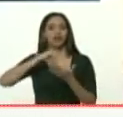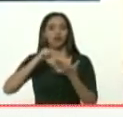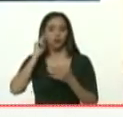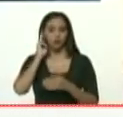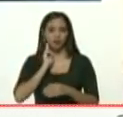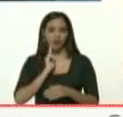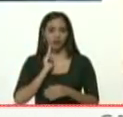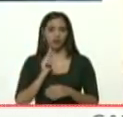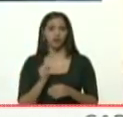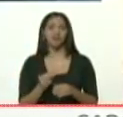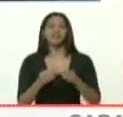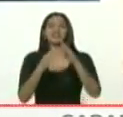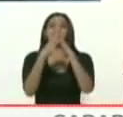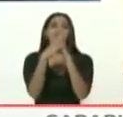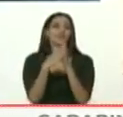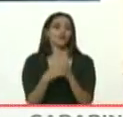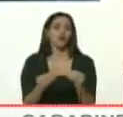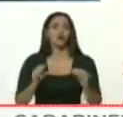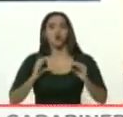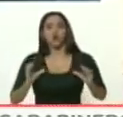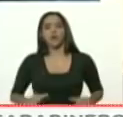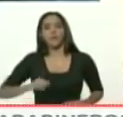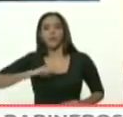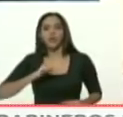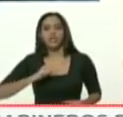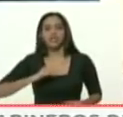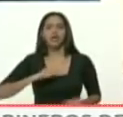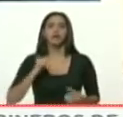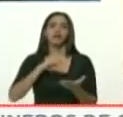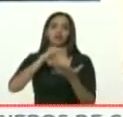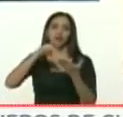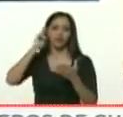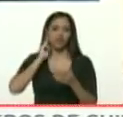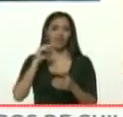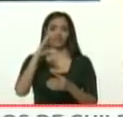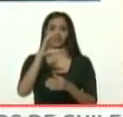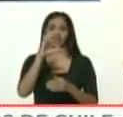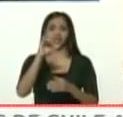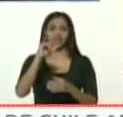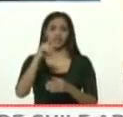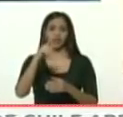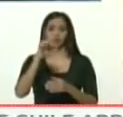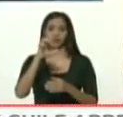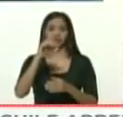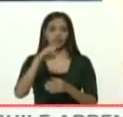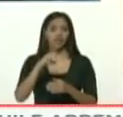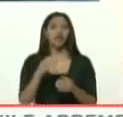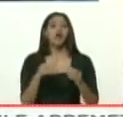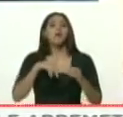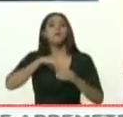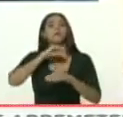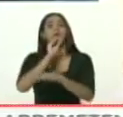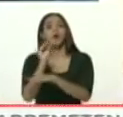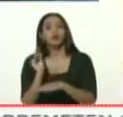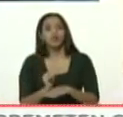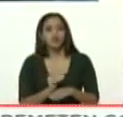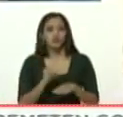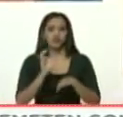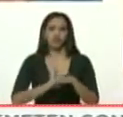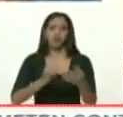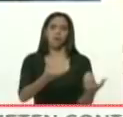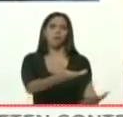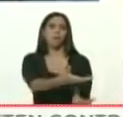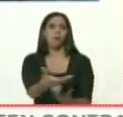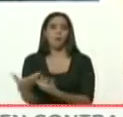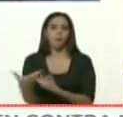Bolivariana, de todos los cuerpos de policía, la Policía Nacional Bolivariana, el CICPC, Protección Civil, Bomberos, todo el